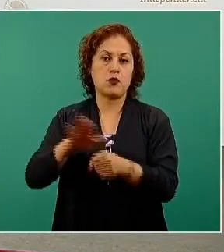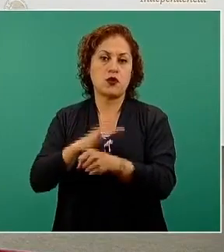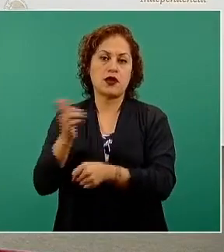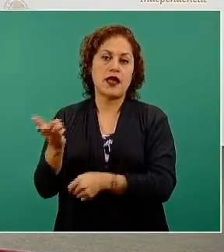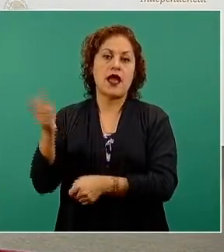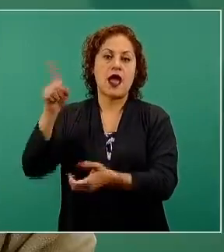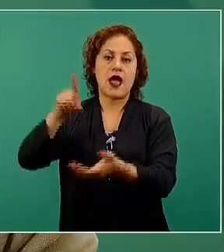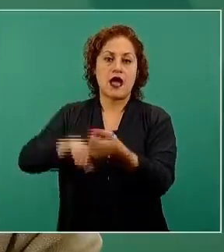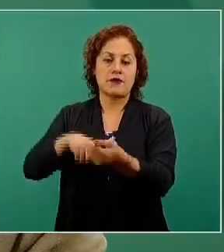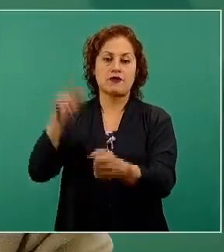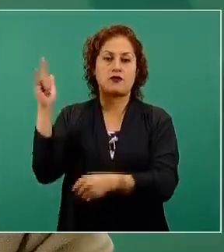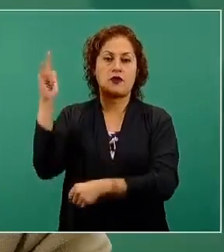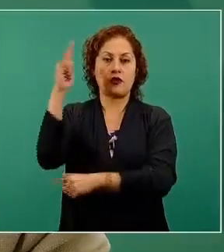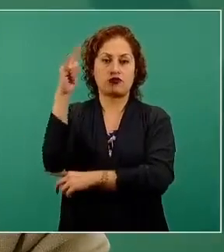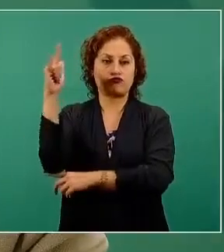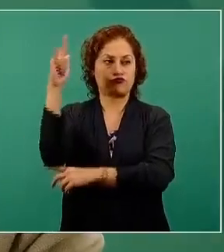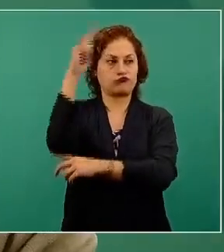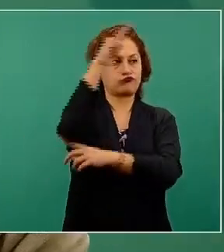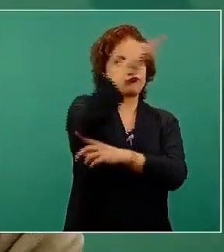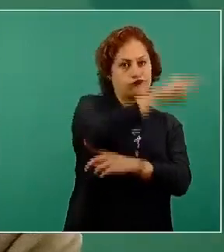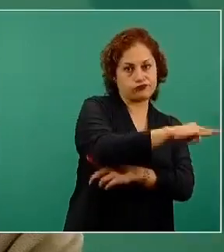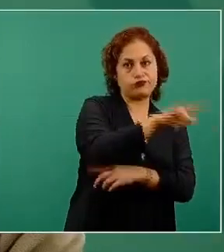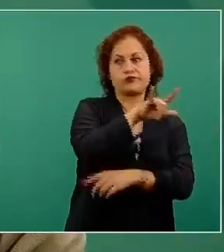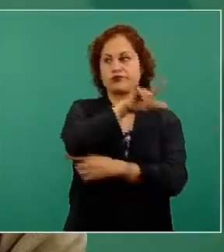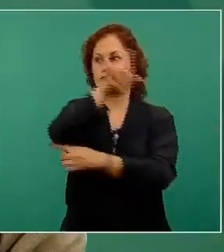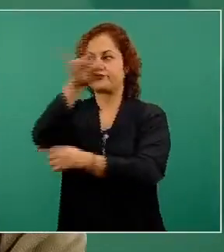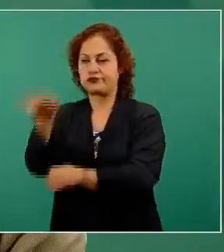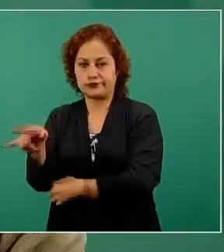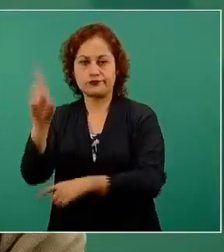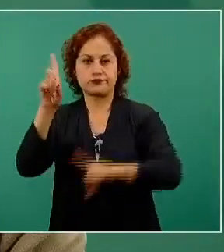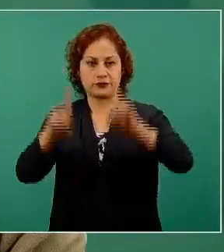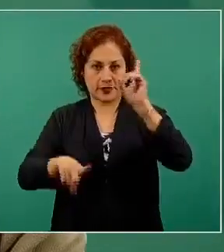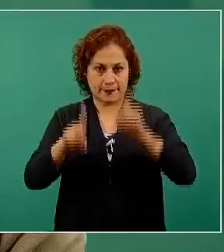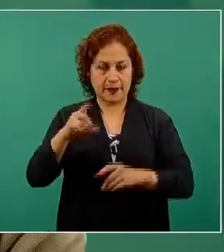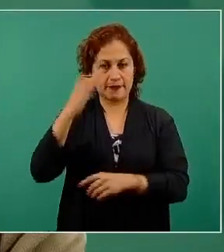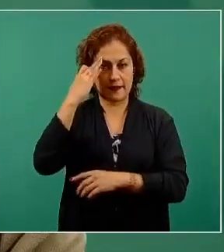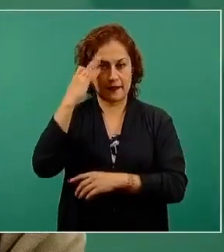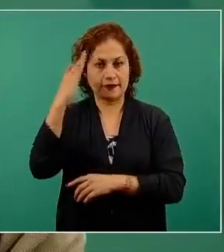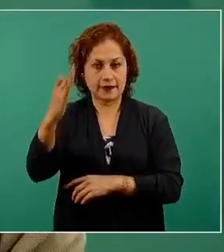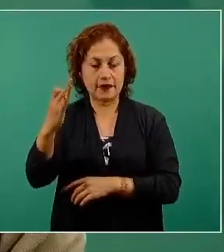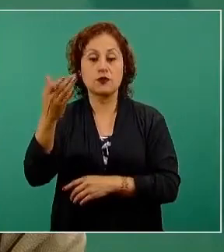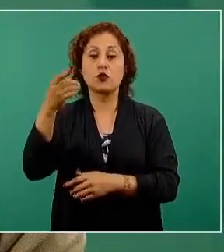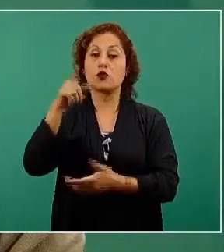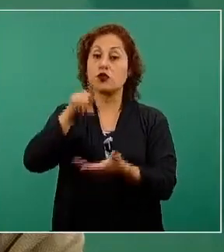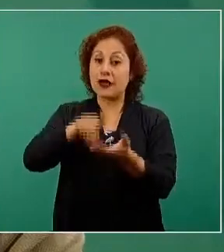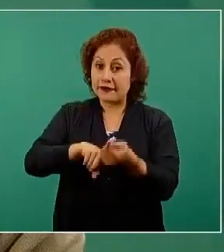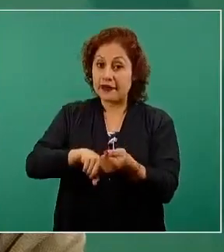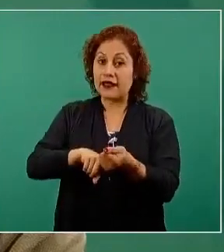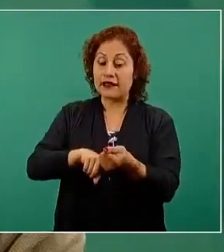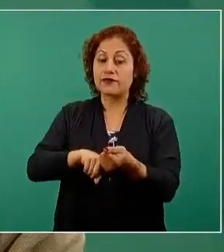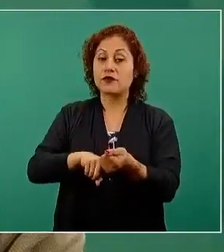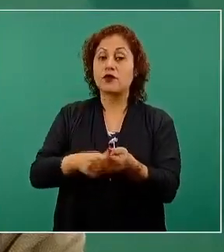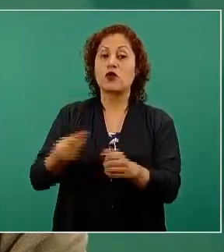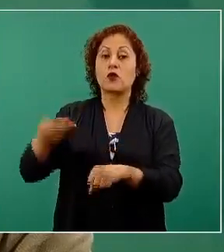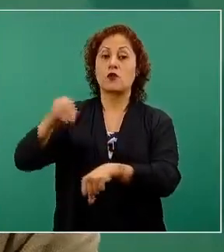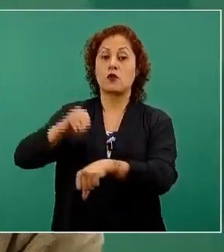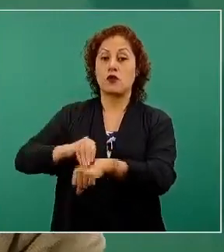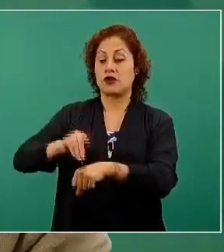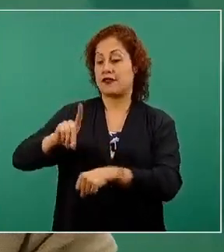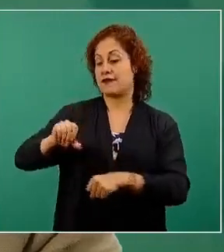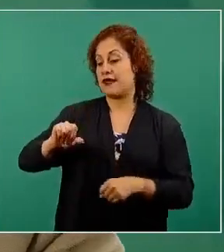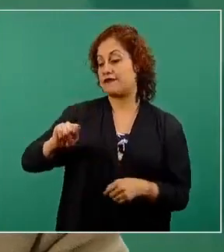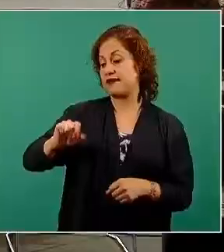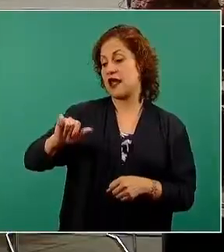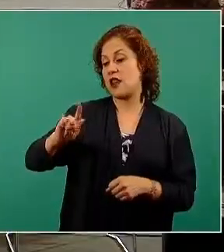seguir. Y además se coloca un termómetro que se llaman los data loggers, porque lo que tiene